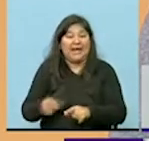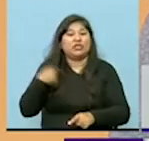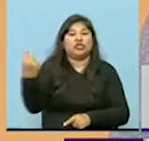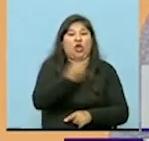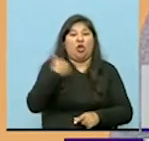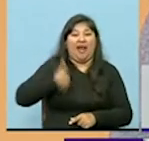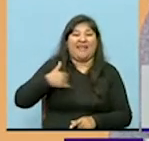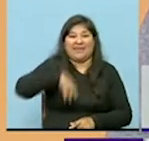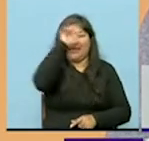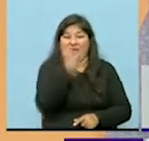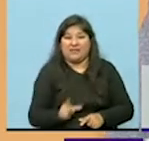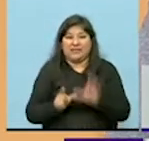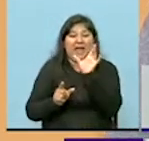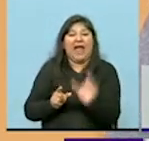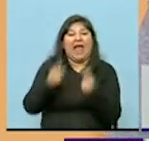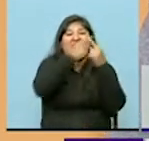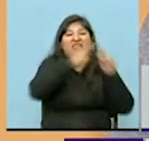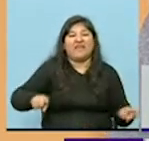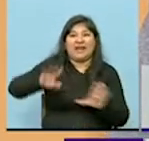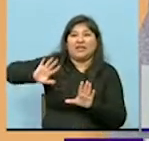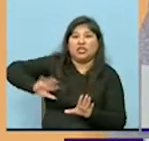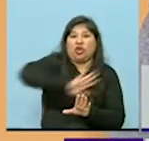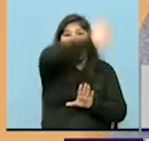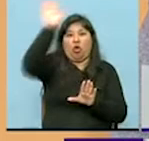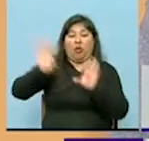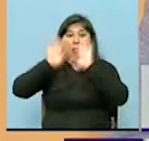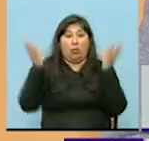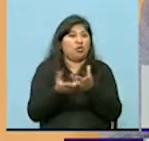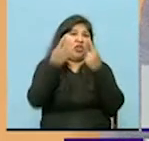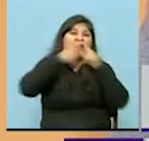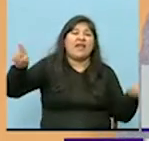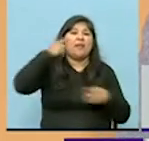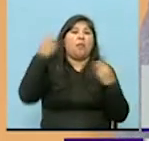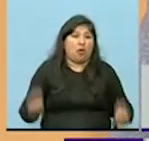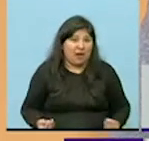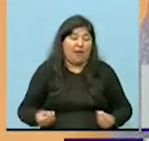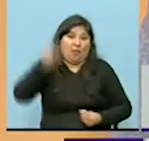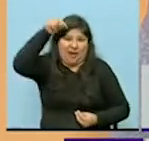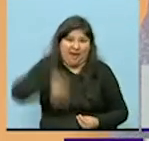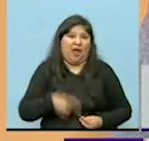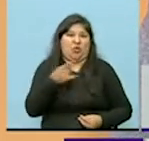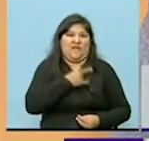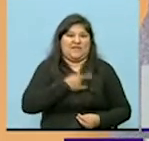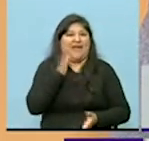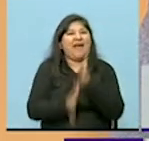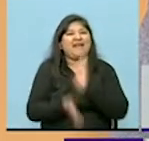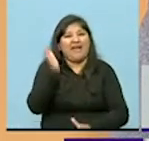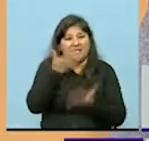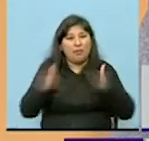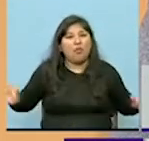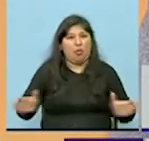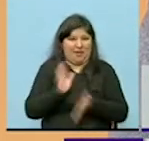y del resto del mundo es que un nieto de emigrante pobre como yo puede terminar profesor de la universidad y con un doctorado